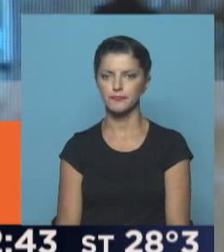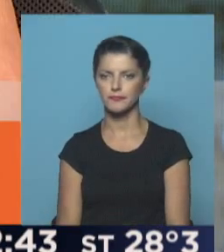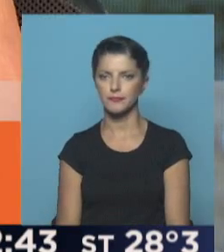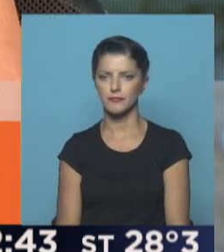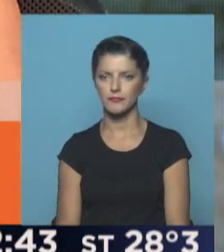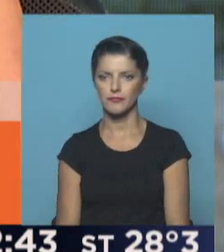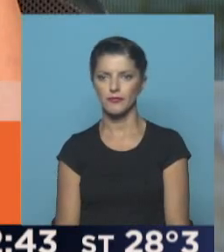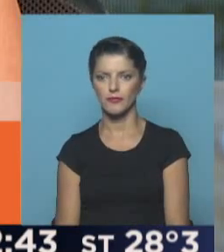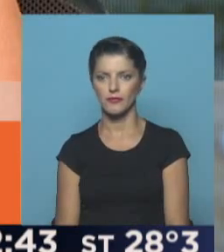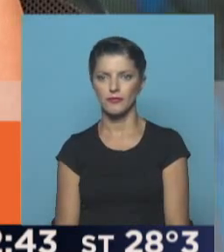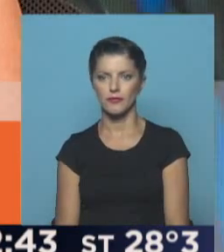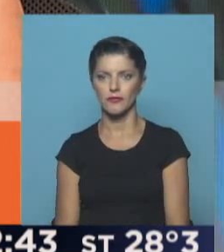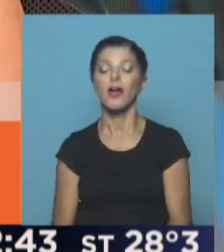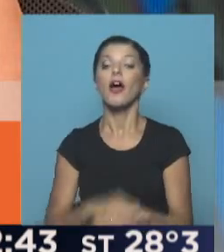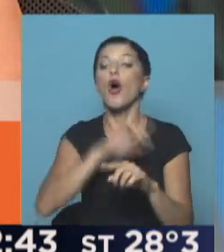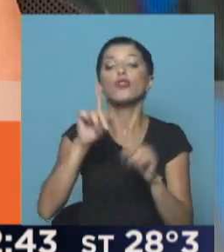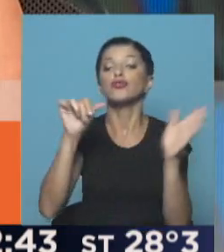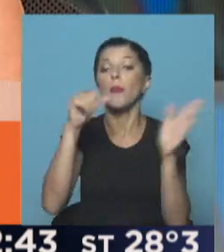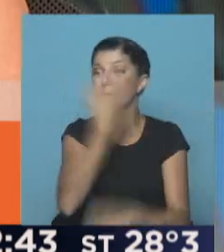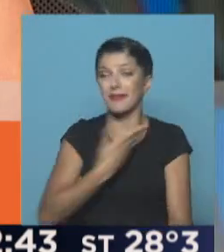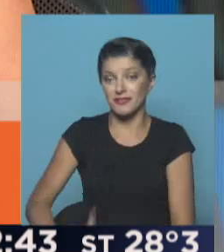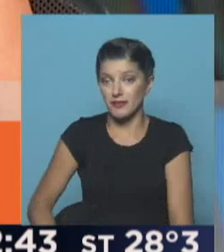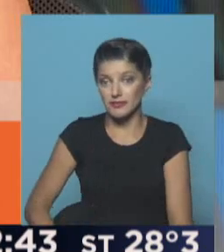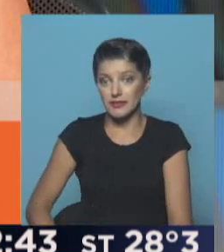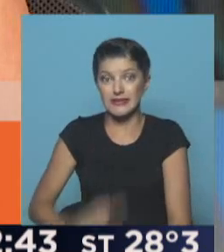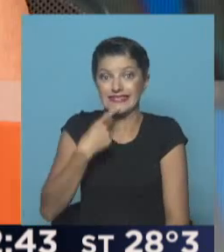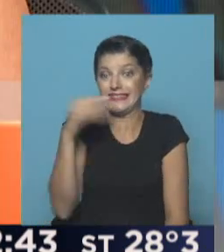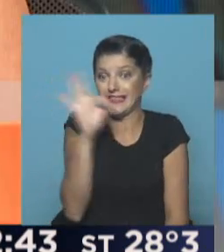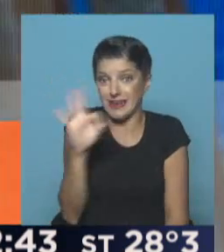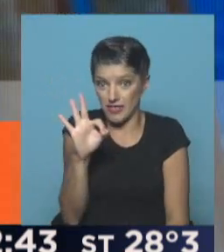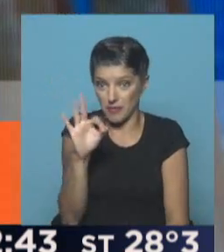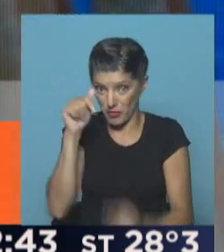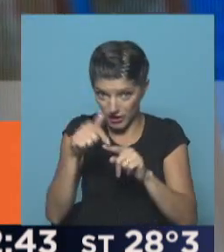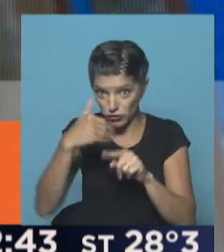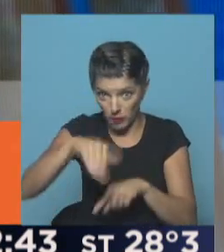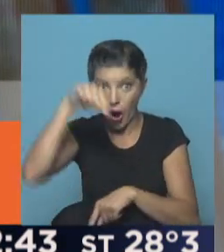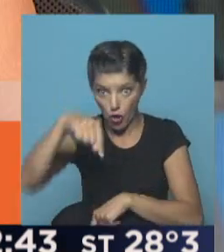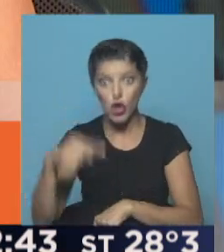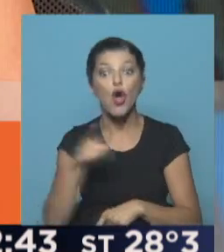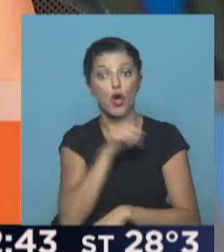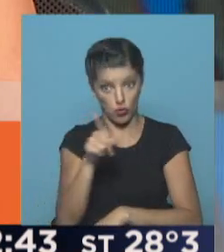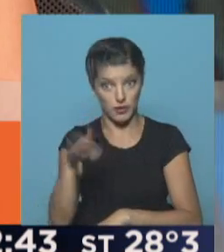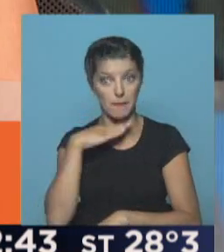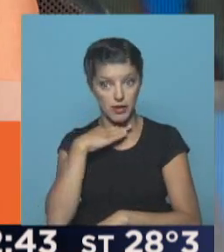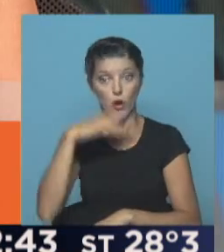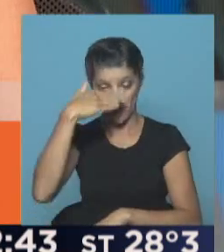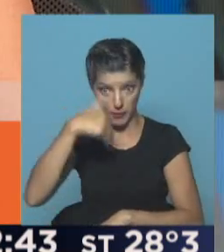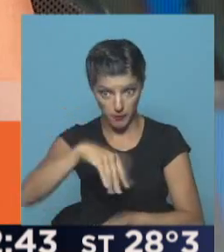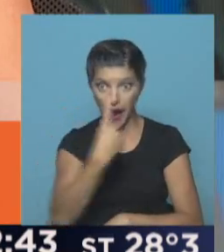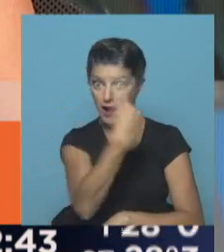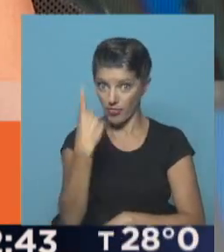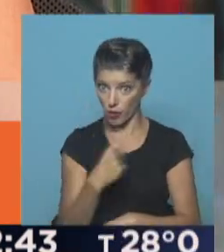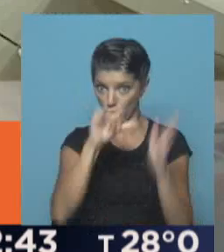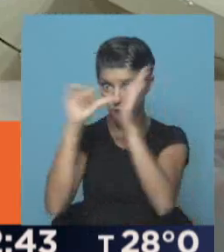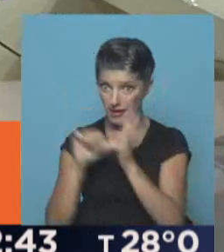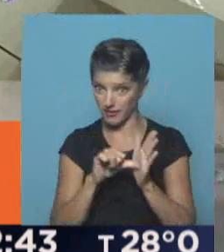la falta de acción también o de reacción de otros jefes de Estado, porque les va a tocar a todos. Donald Trump viene, ayer su embajadora, nueva embajadora